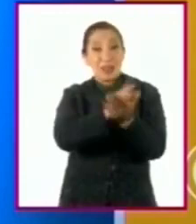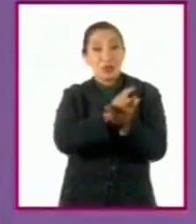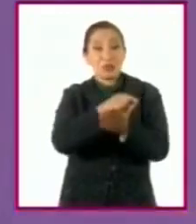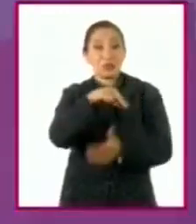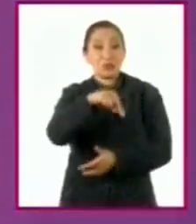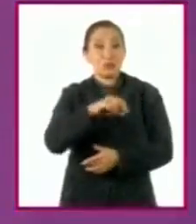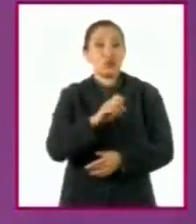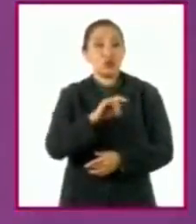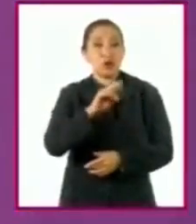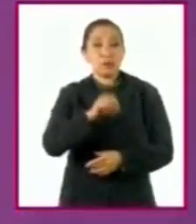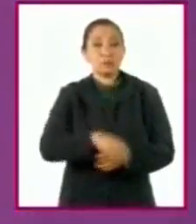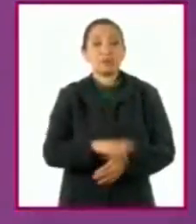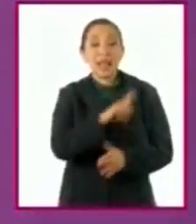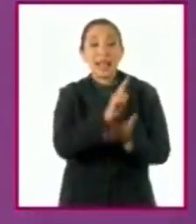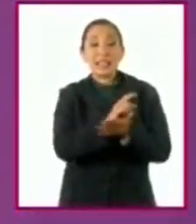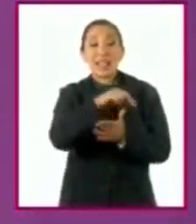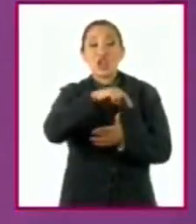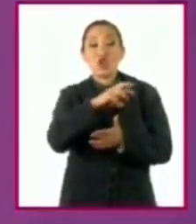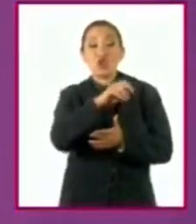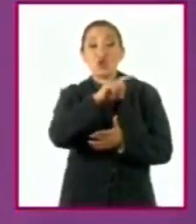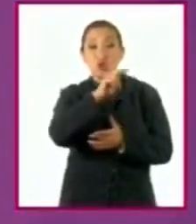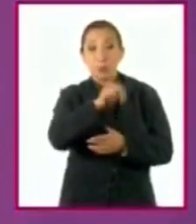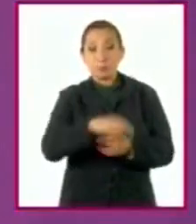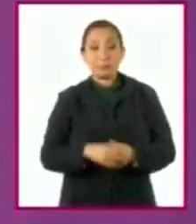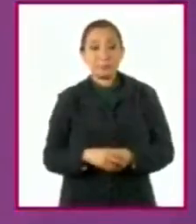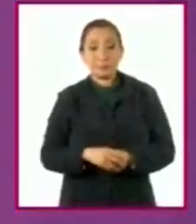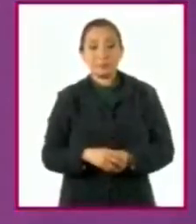Newton. Leyes de Newton.